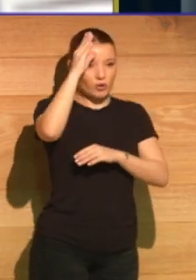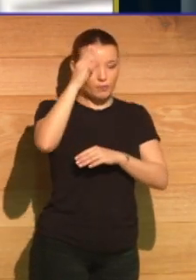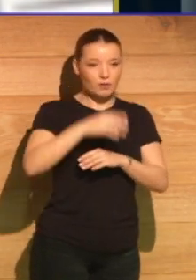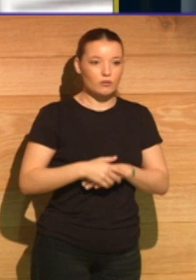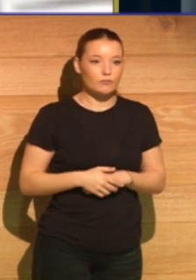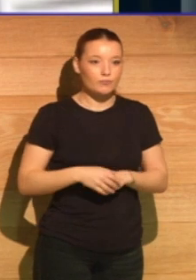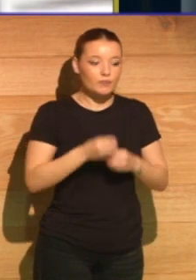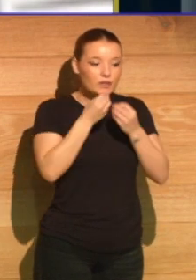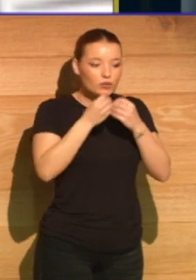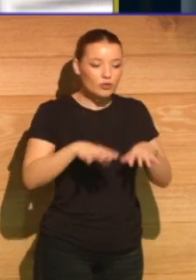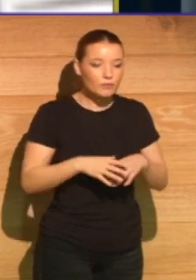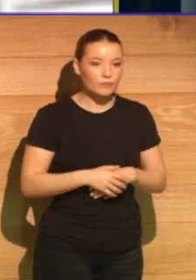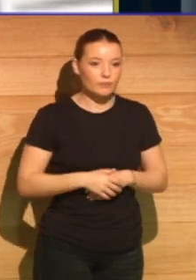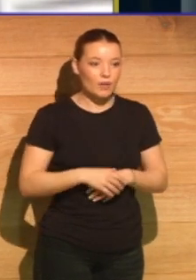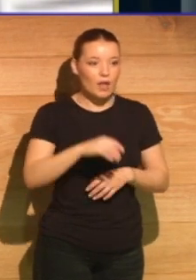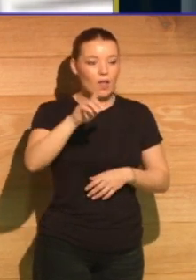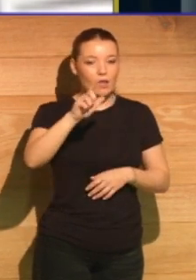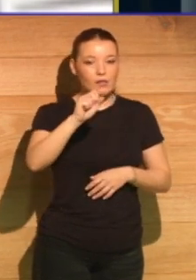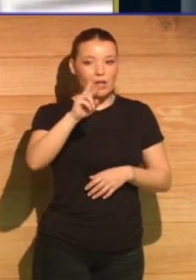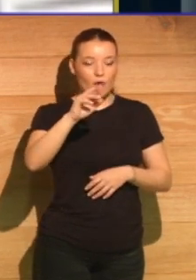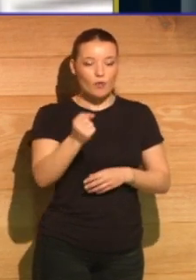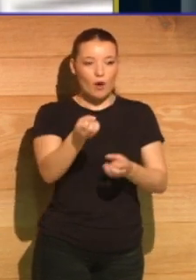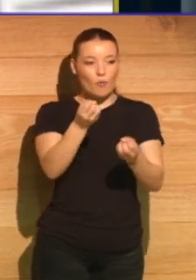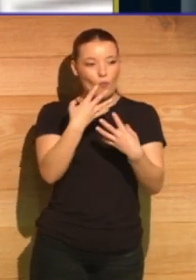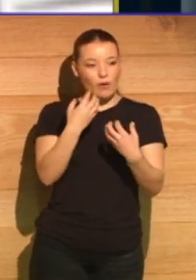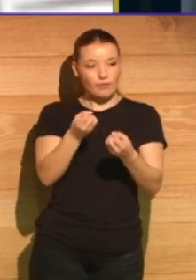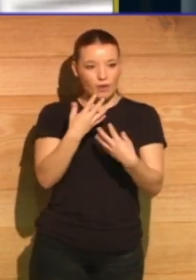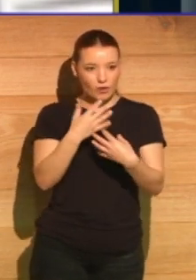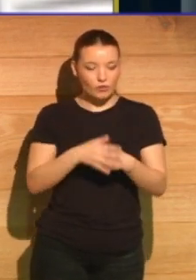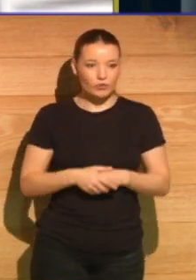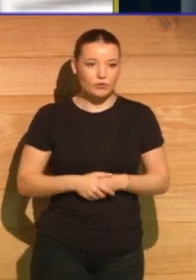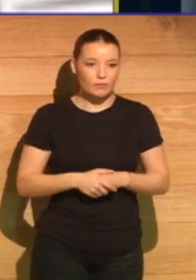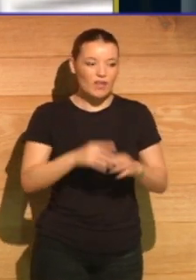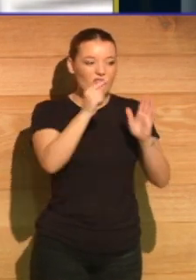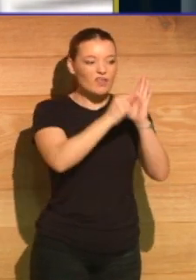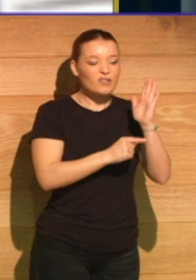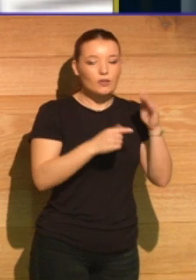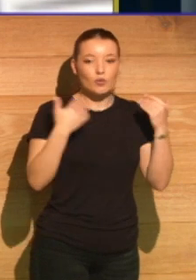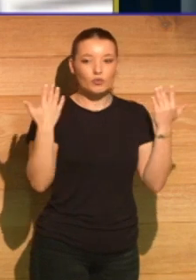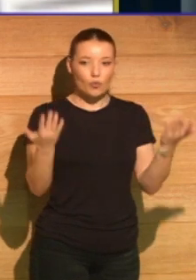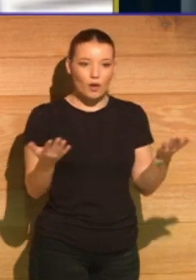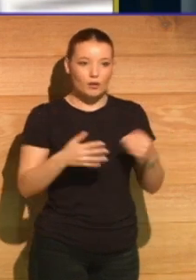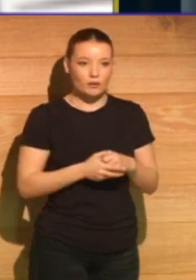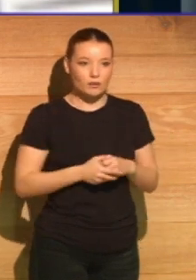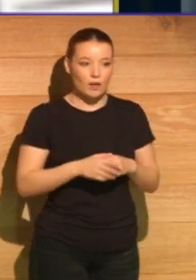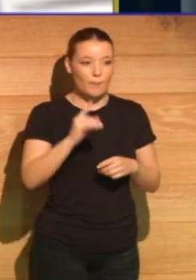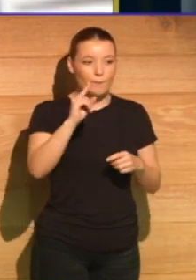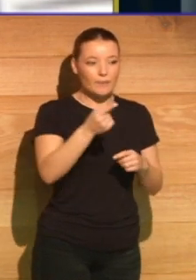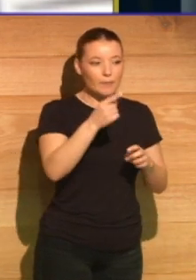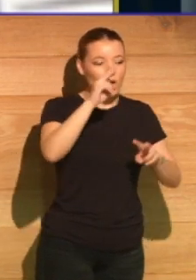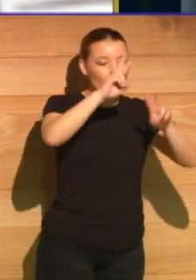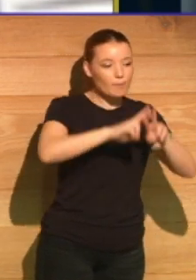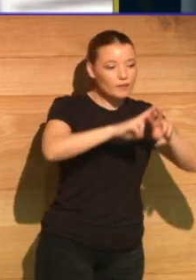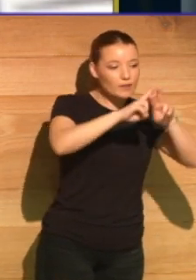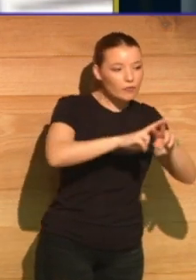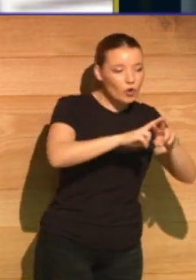nos contaras un poco cuál ha sido el criterio, cómo ha sido ese proceso, primero de documentación, de